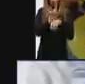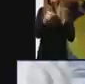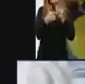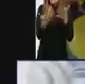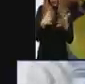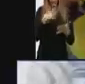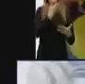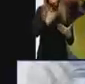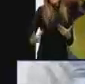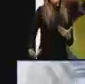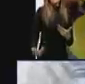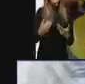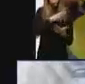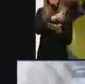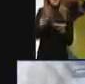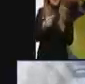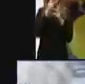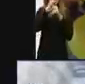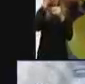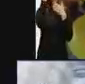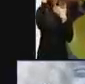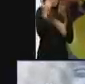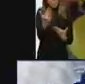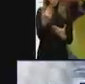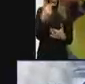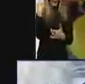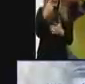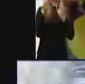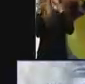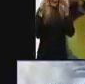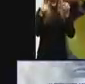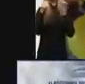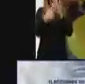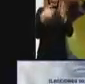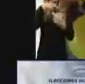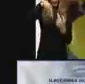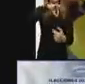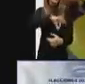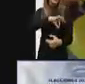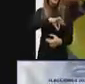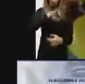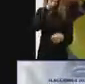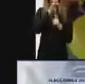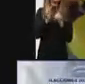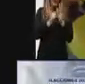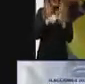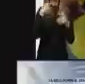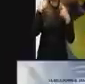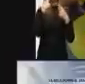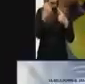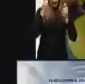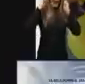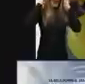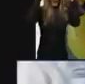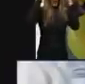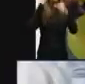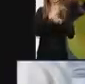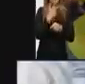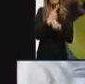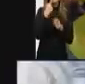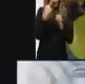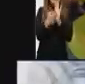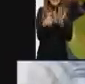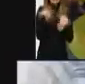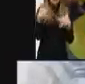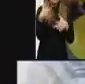hecho el agradecimiento respectivo a través de sus redes sociales. ¡Viva Guatemala! Es lo que afirma, y es